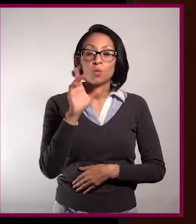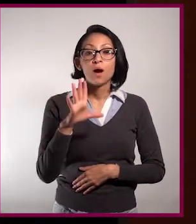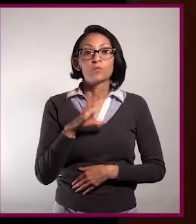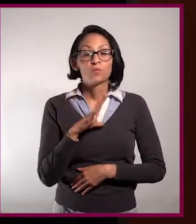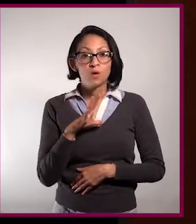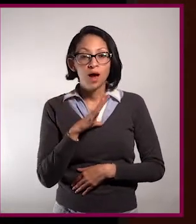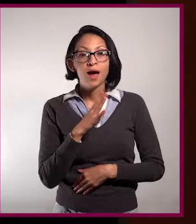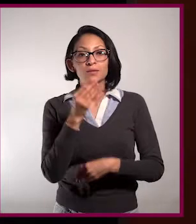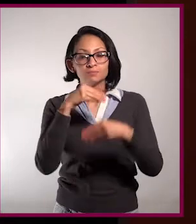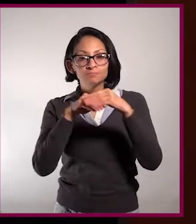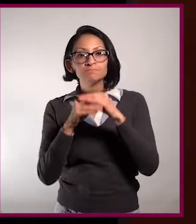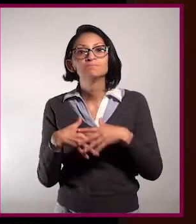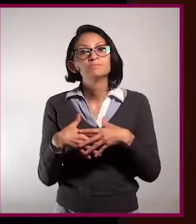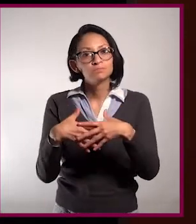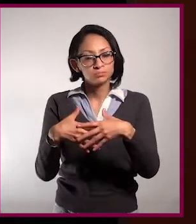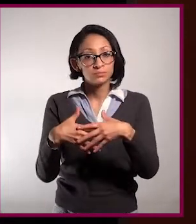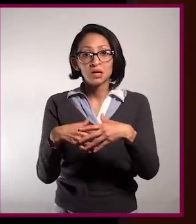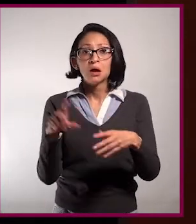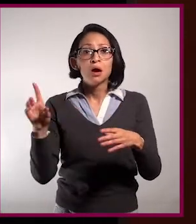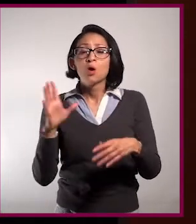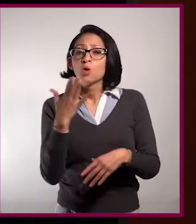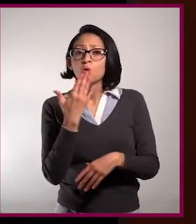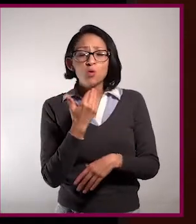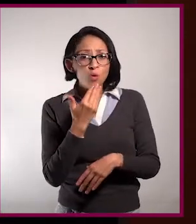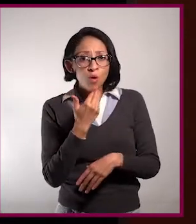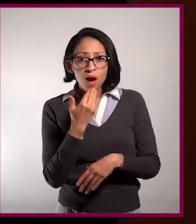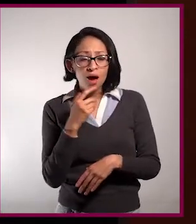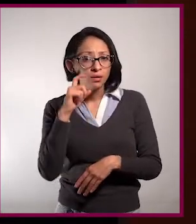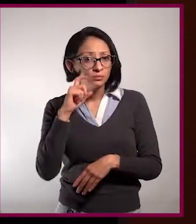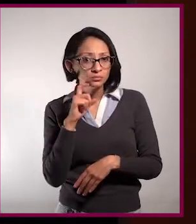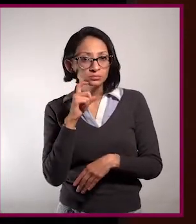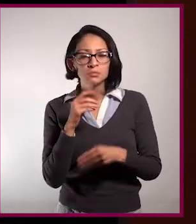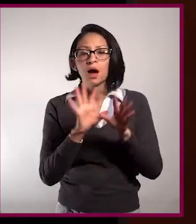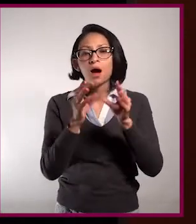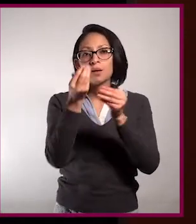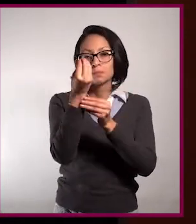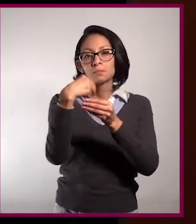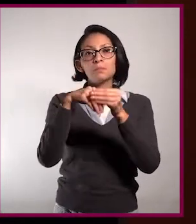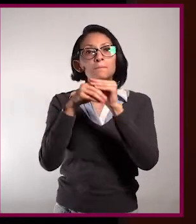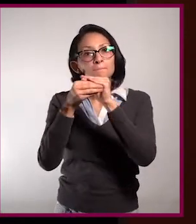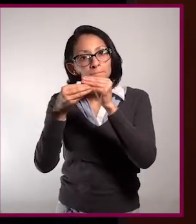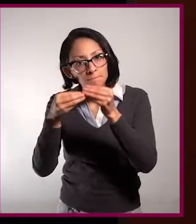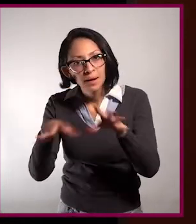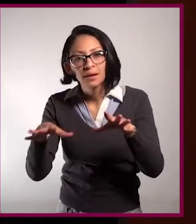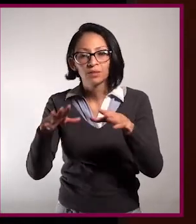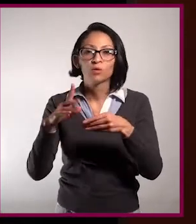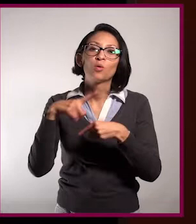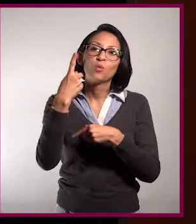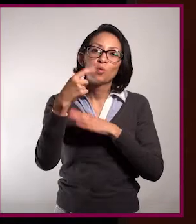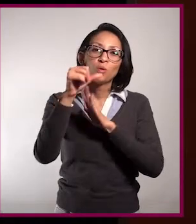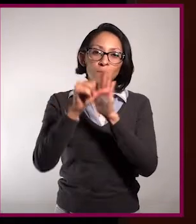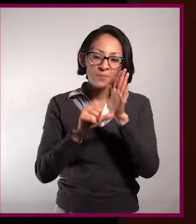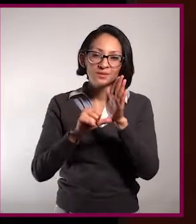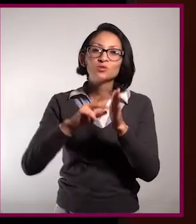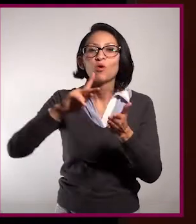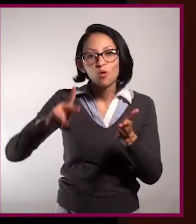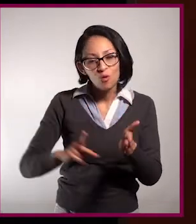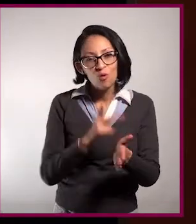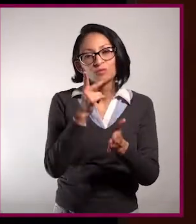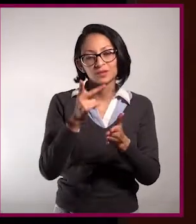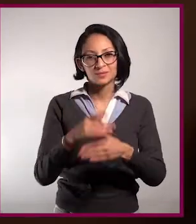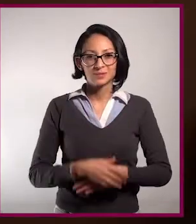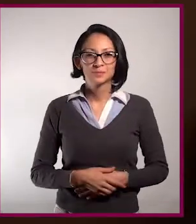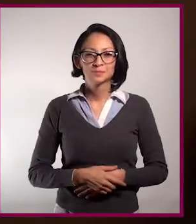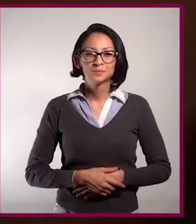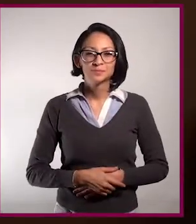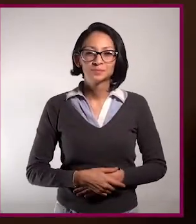la fecundación, pues se va a implantar, y si no, se va a perder. Entonces ahí es cuando viene nuevamente la menstruación, y esto se repite mes con